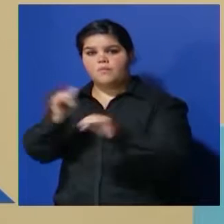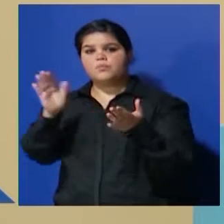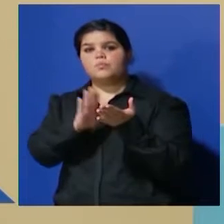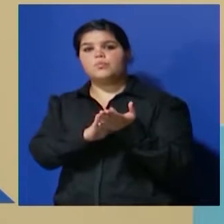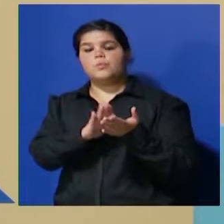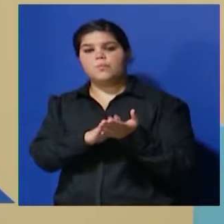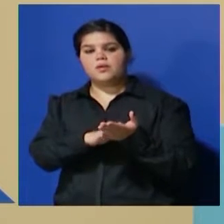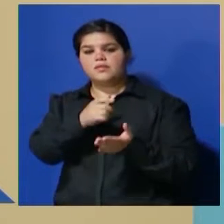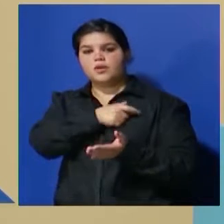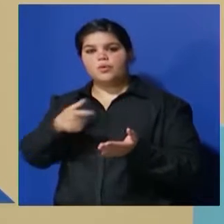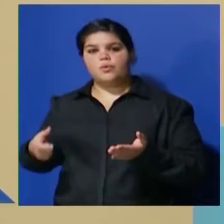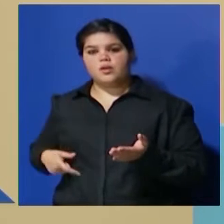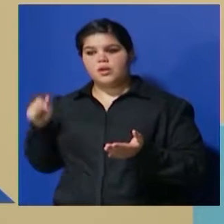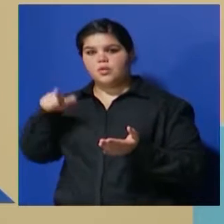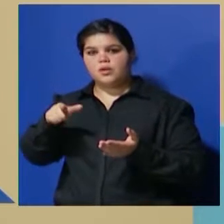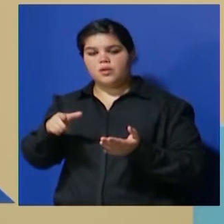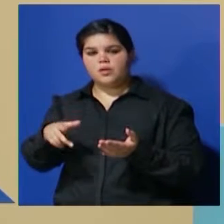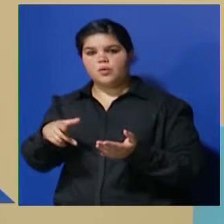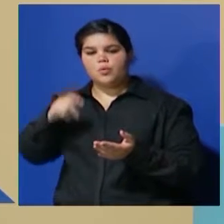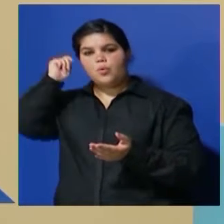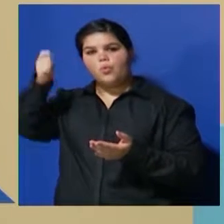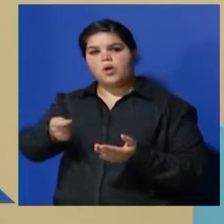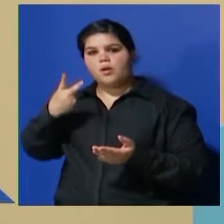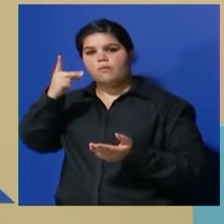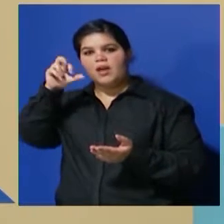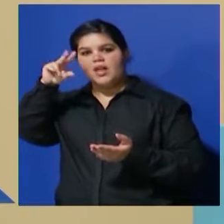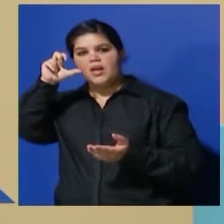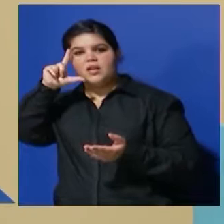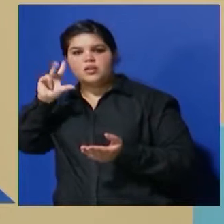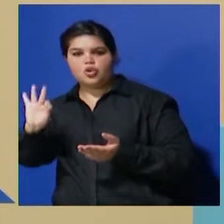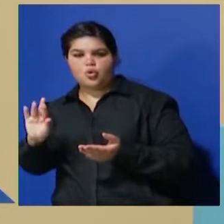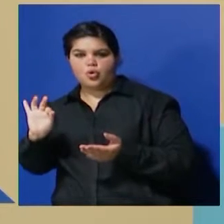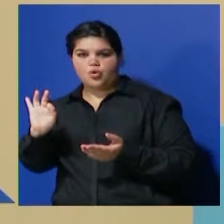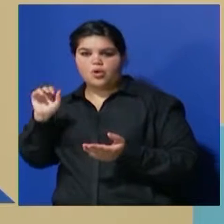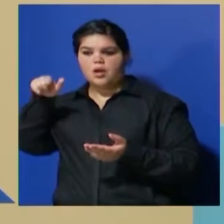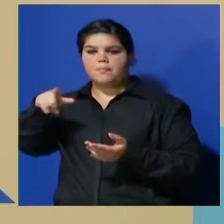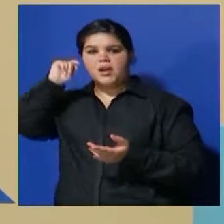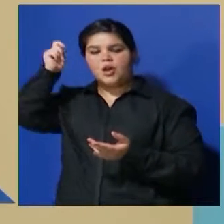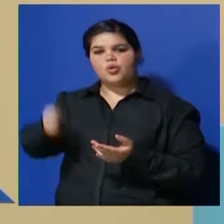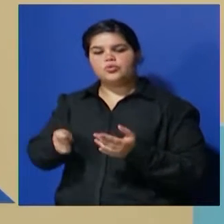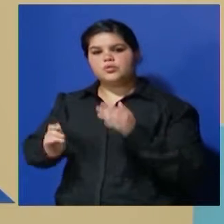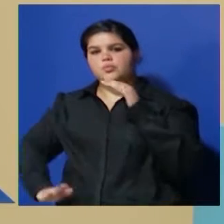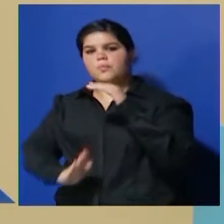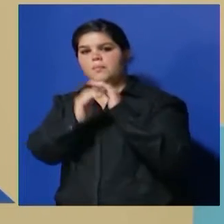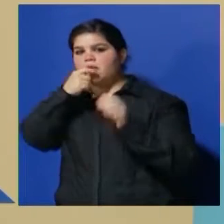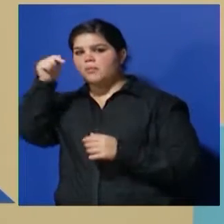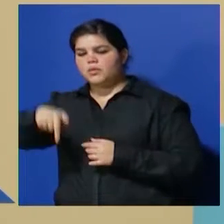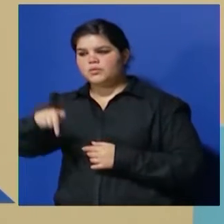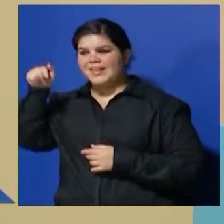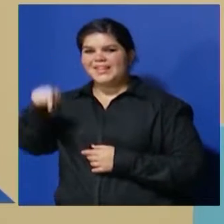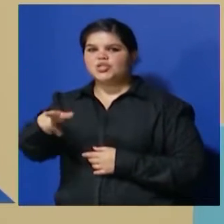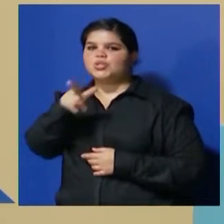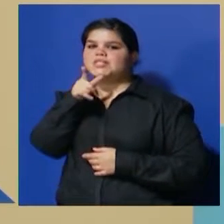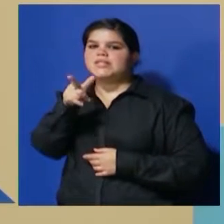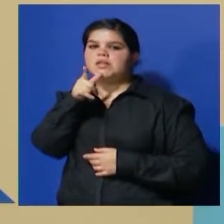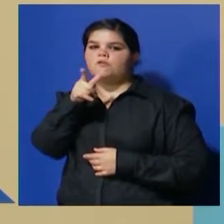gobernador anuncia la propuesta del juez Valerio para la Corte Suprema de la provincia. Esto es escribir con la mano y